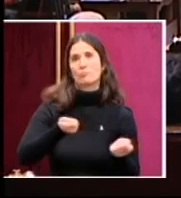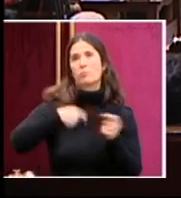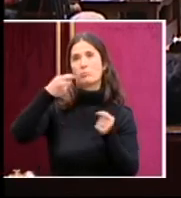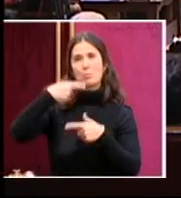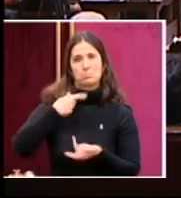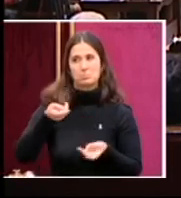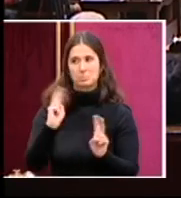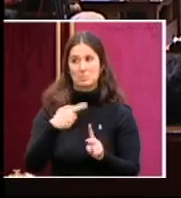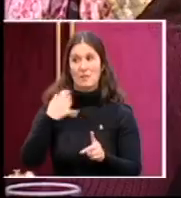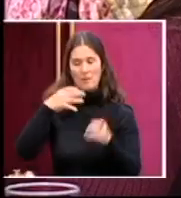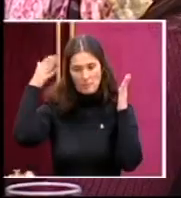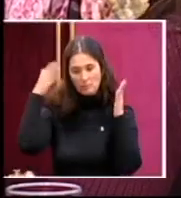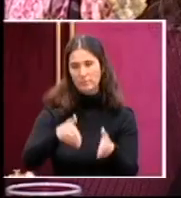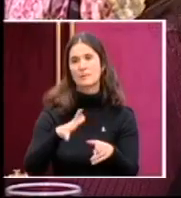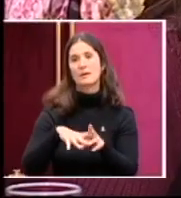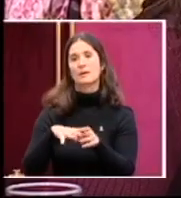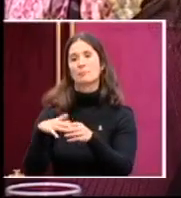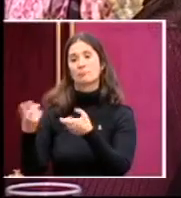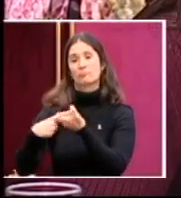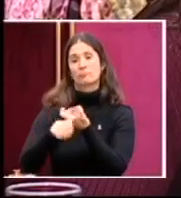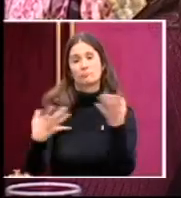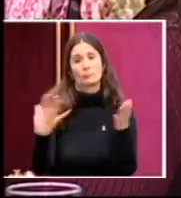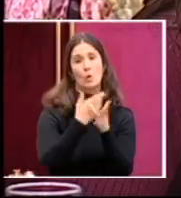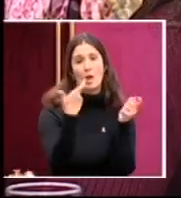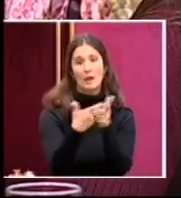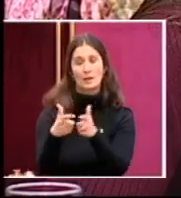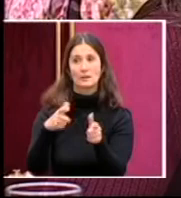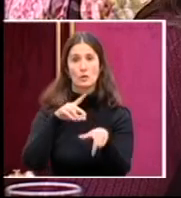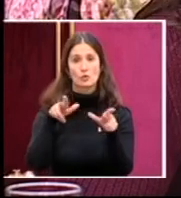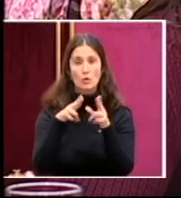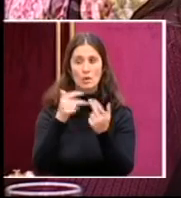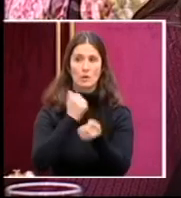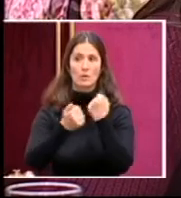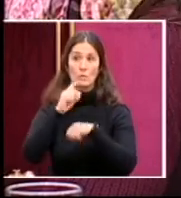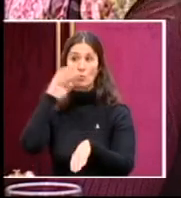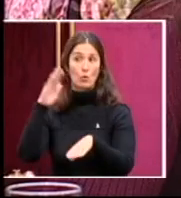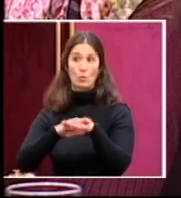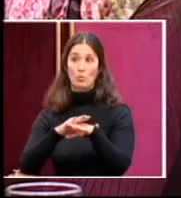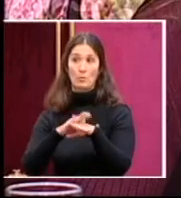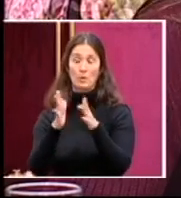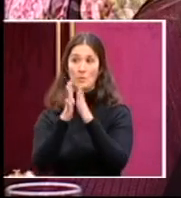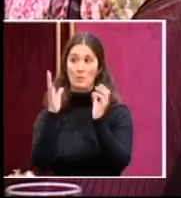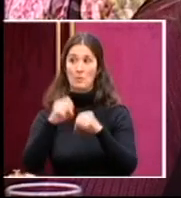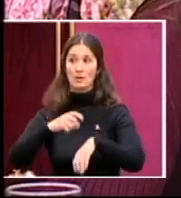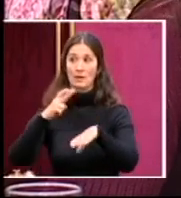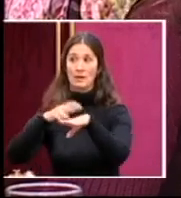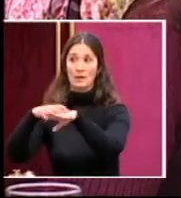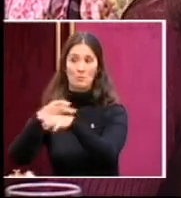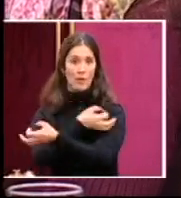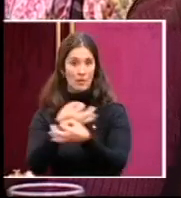tenemos que poner ya y implicar a todos los agentes sociales y económicos. Y no estamos cumpliendo el pacto a un ritmo